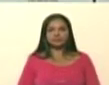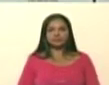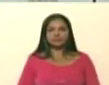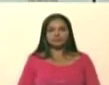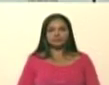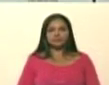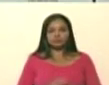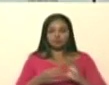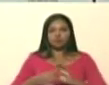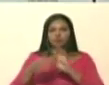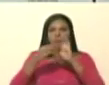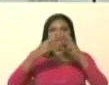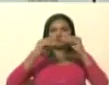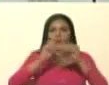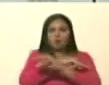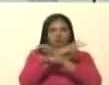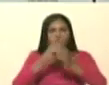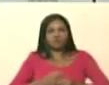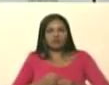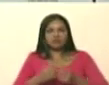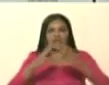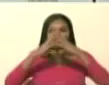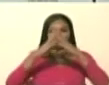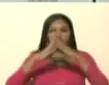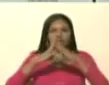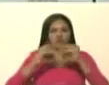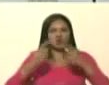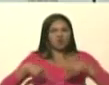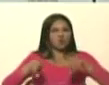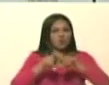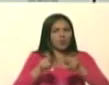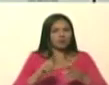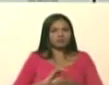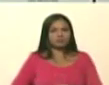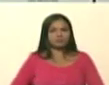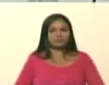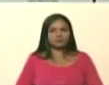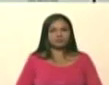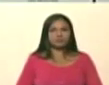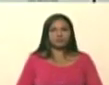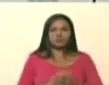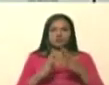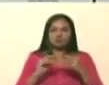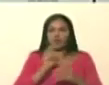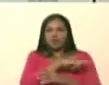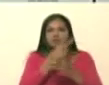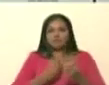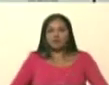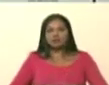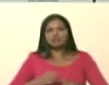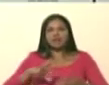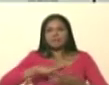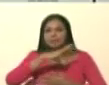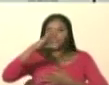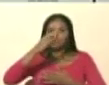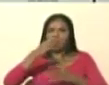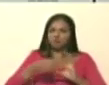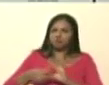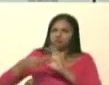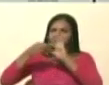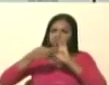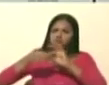unir toda la fuerza moral en un todo toda la fuerza espiritual en un todo